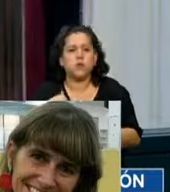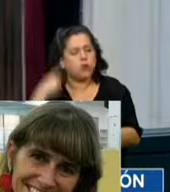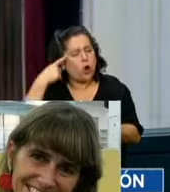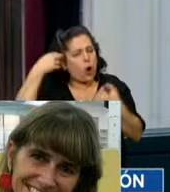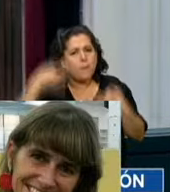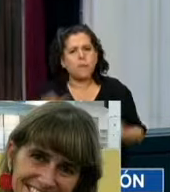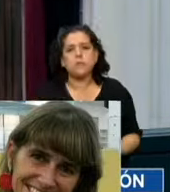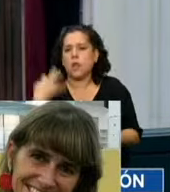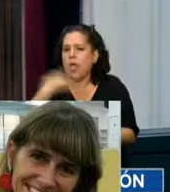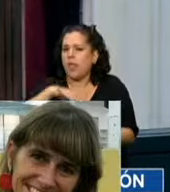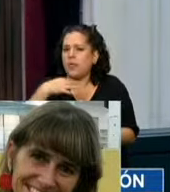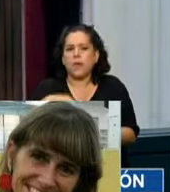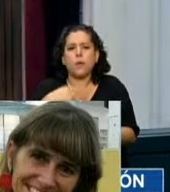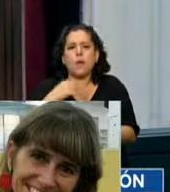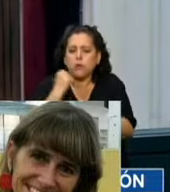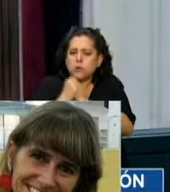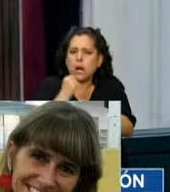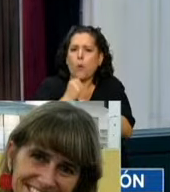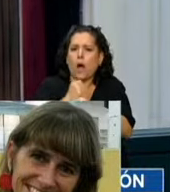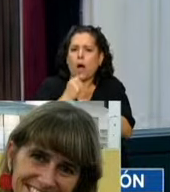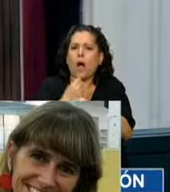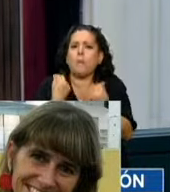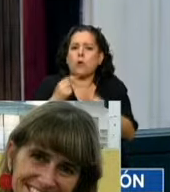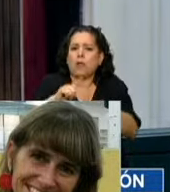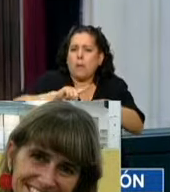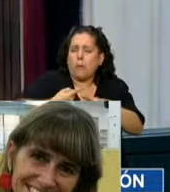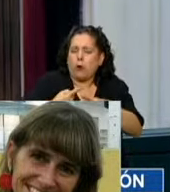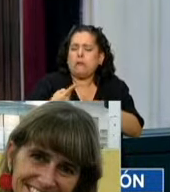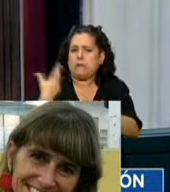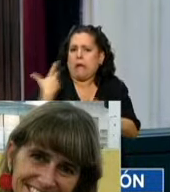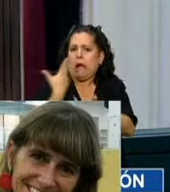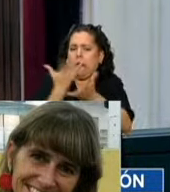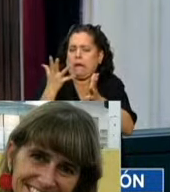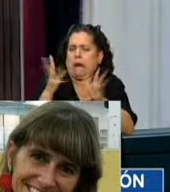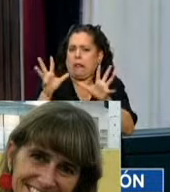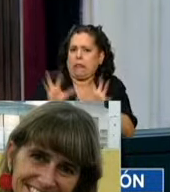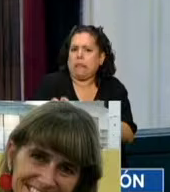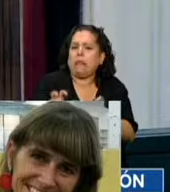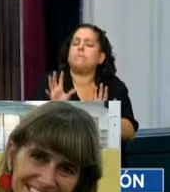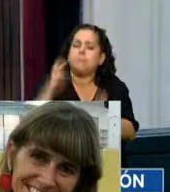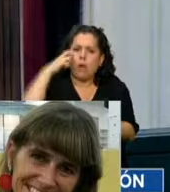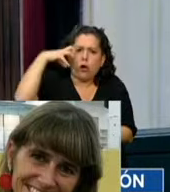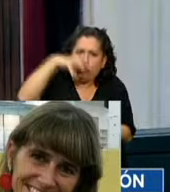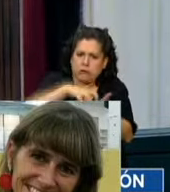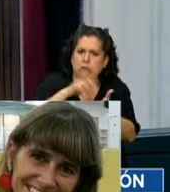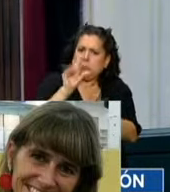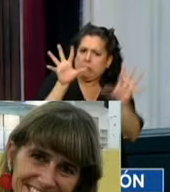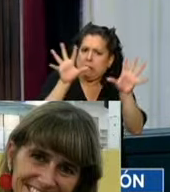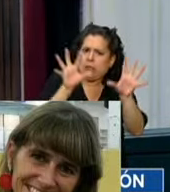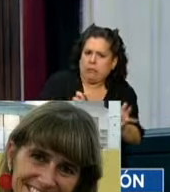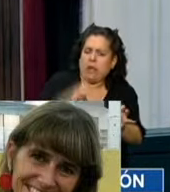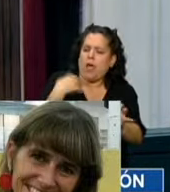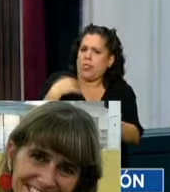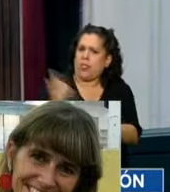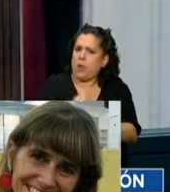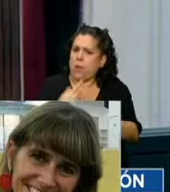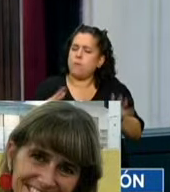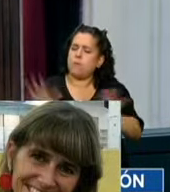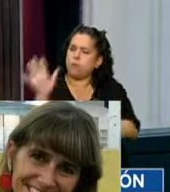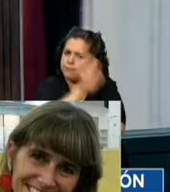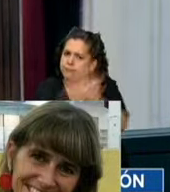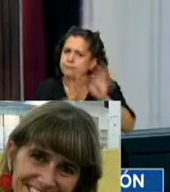no tiene no va a llegar a ningún lugar Porque además los que están haciendo esta presentación tal cual dijo Gabi digamos Por qué perdieron los